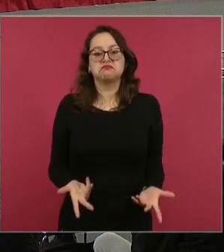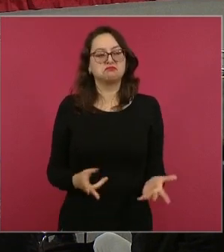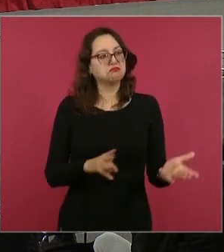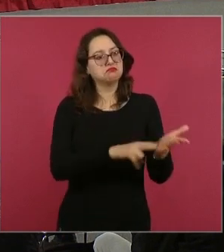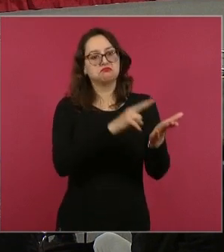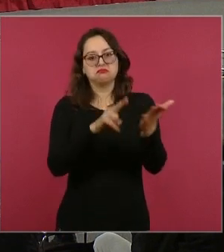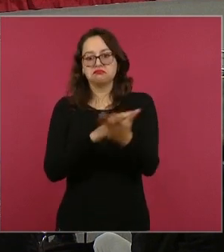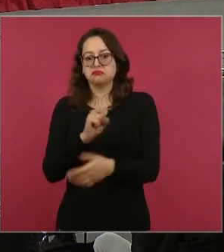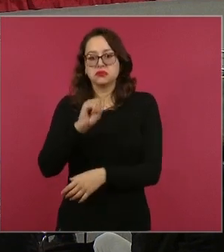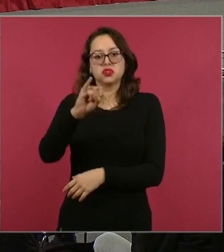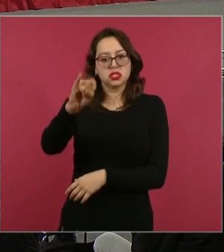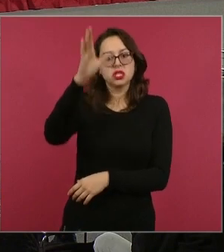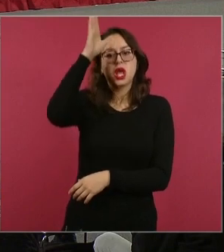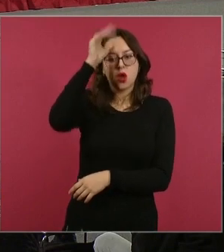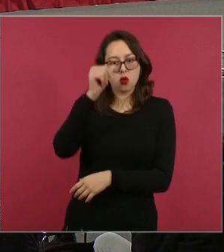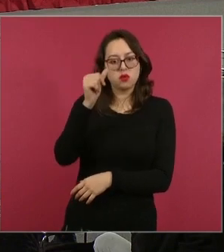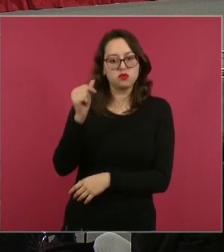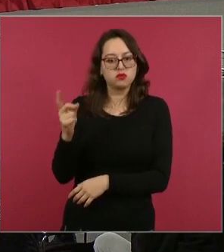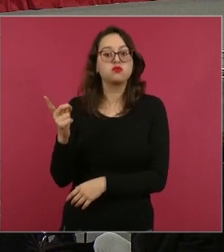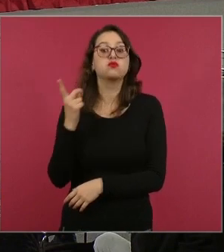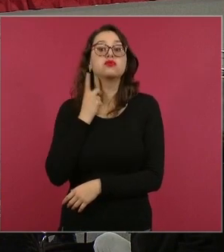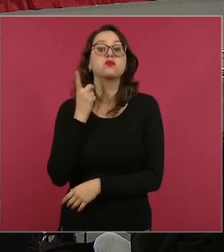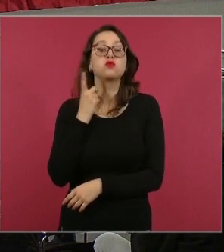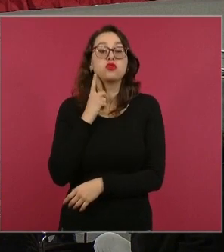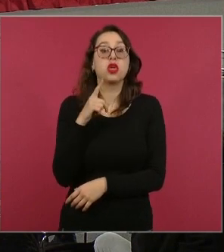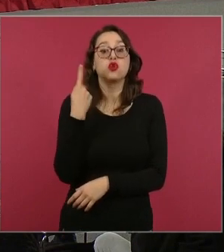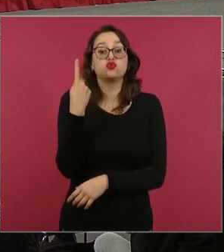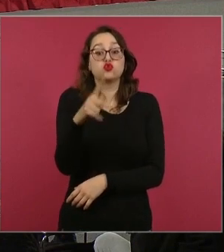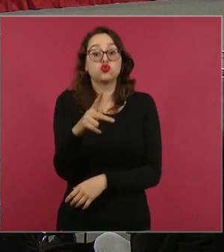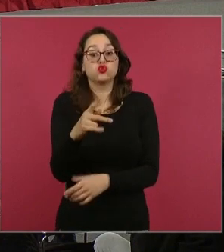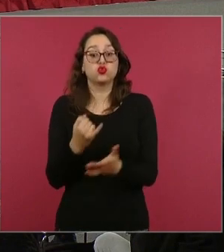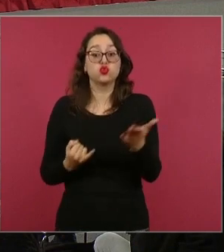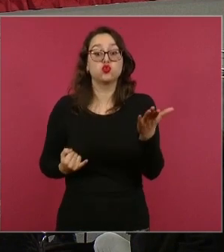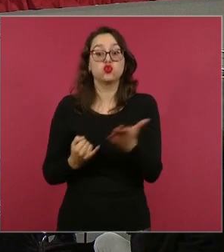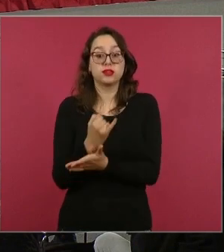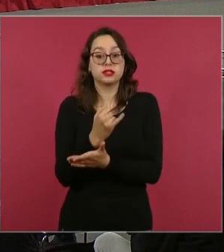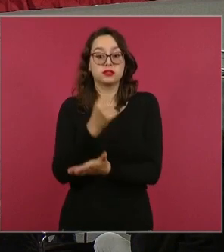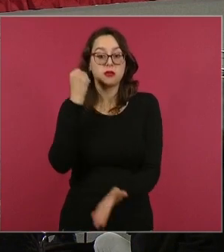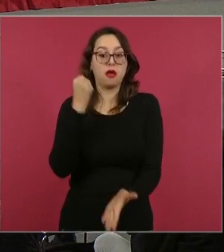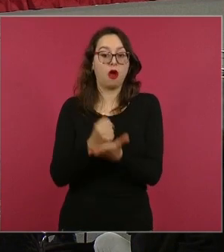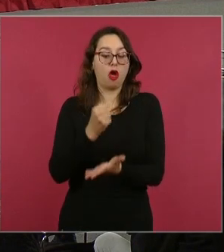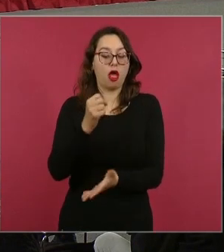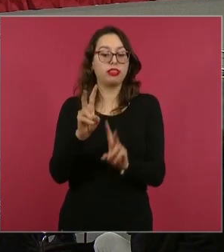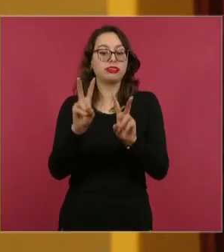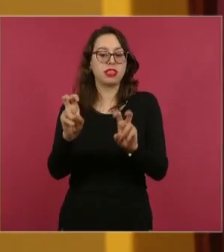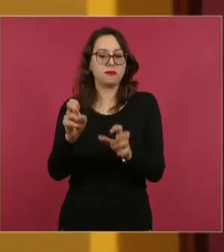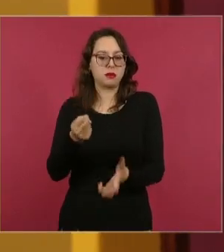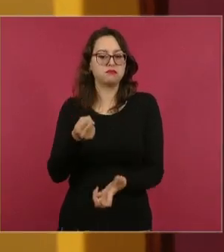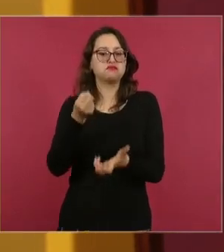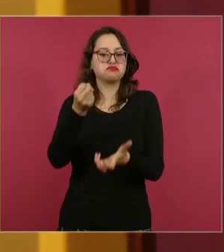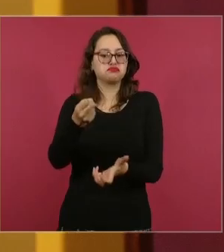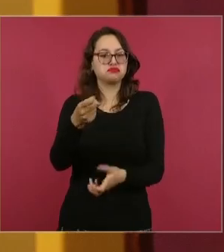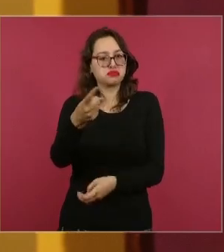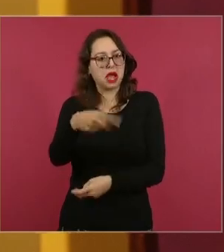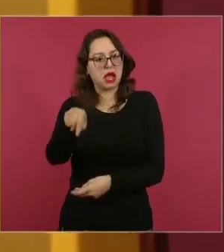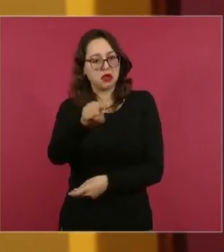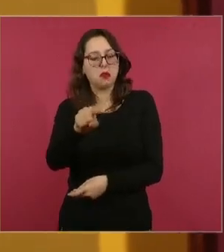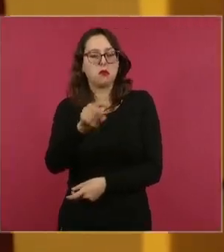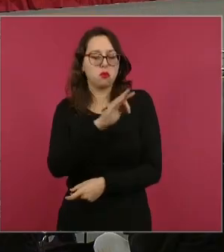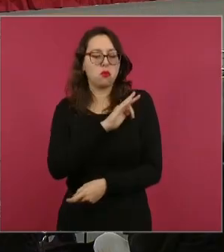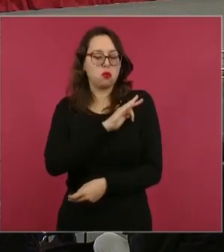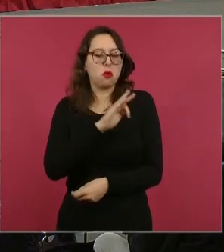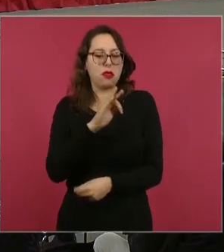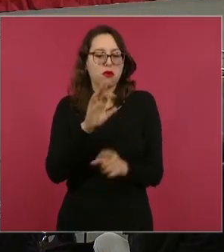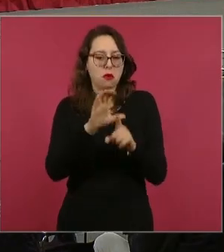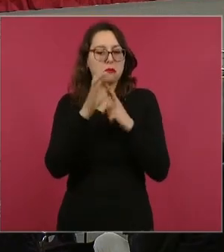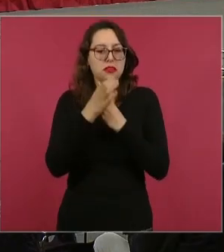eh dado que es la cámara de diputados la que está a cargo del presupuesto Eh pues ellos serían los que integrarían también